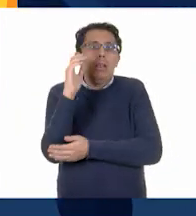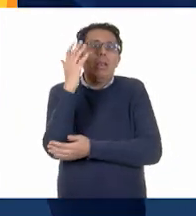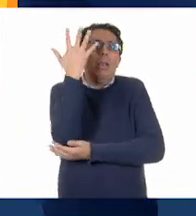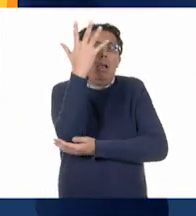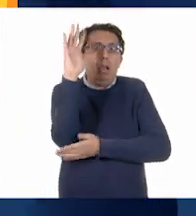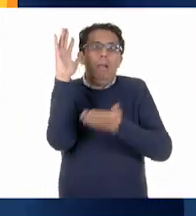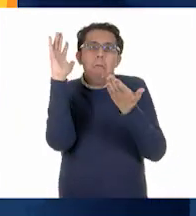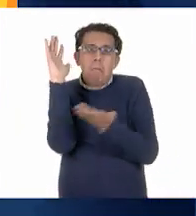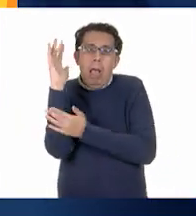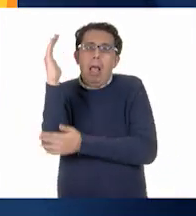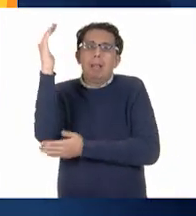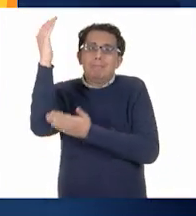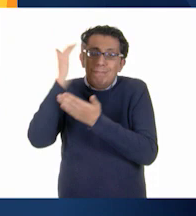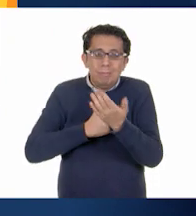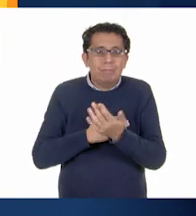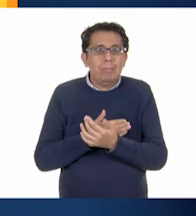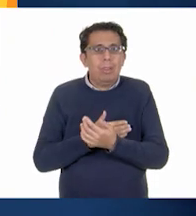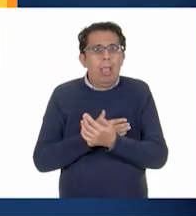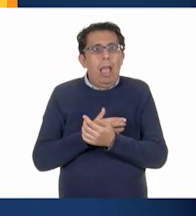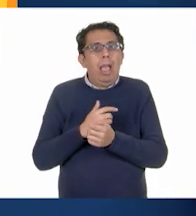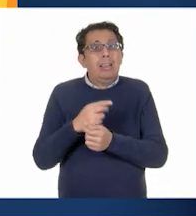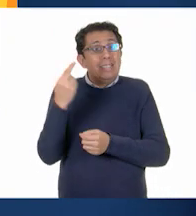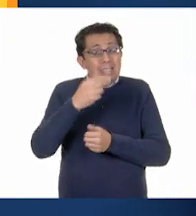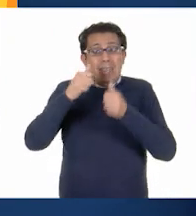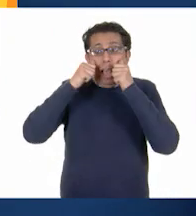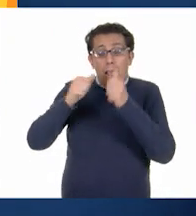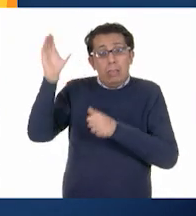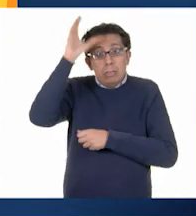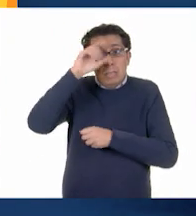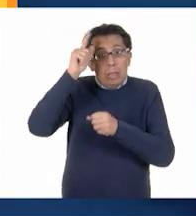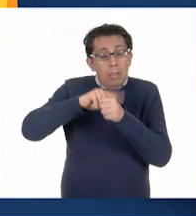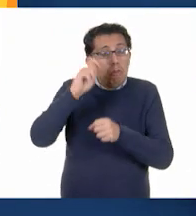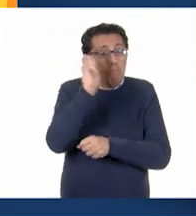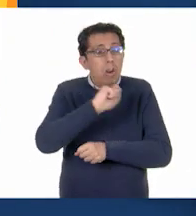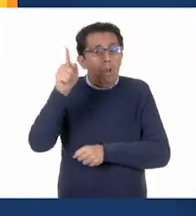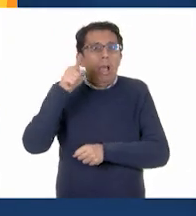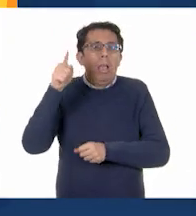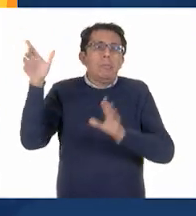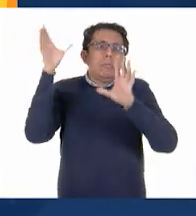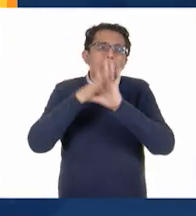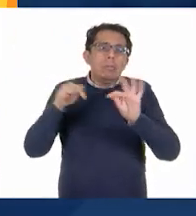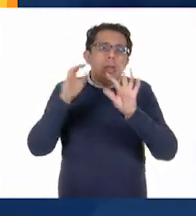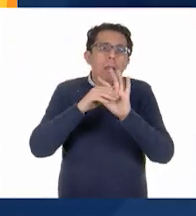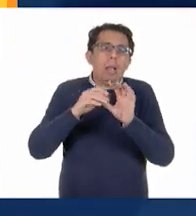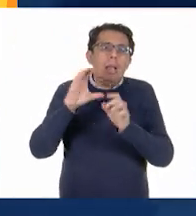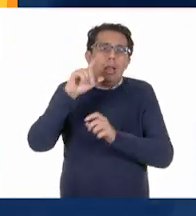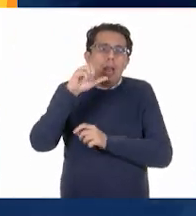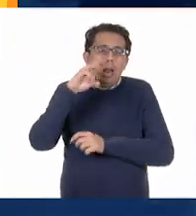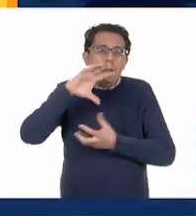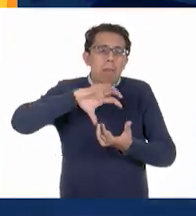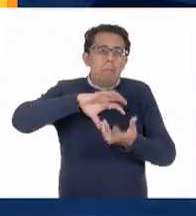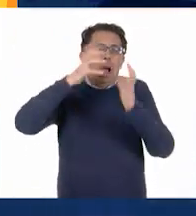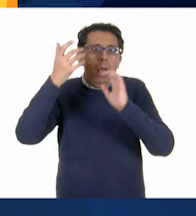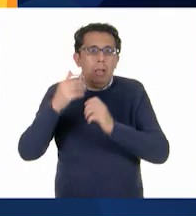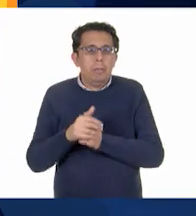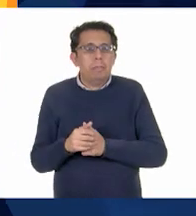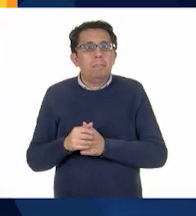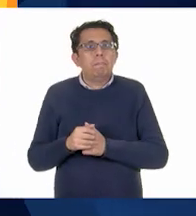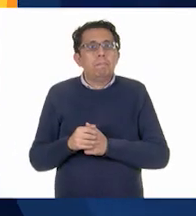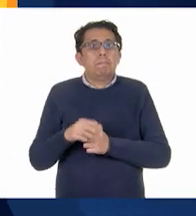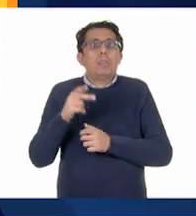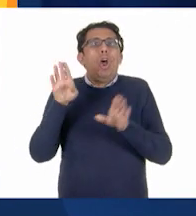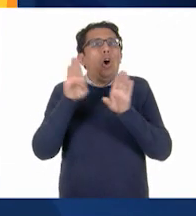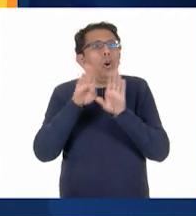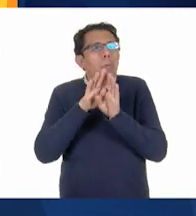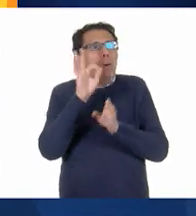lo que repetidamente nos están diciendo los científicos sobre el cambio climático. sus propuestas para adaptarnos y disminuir nuestras